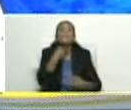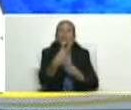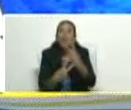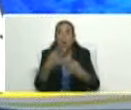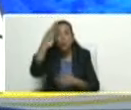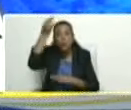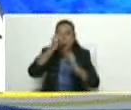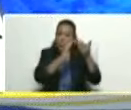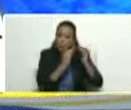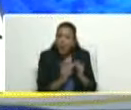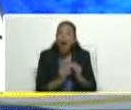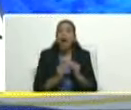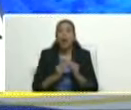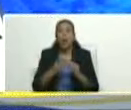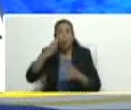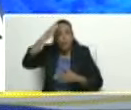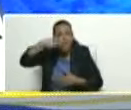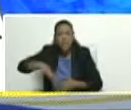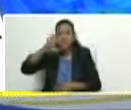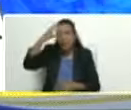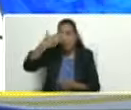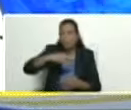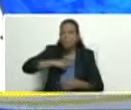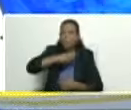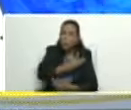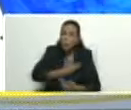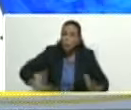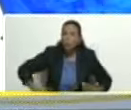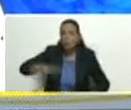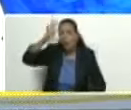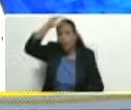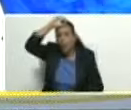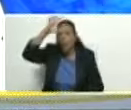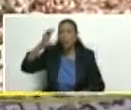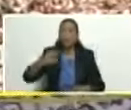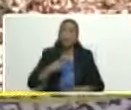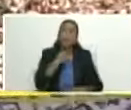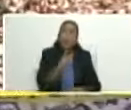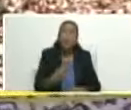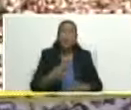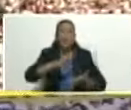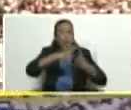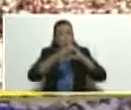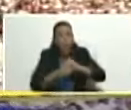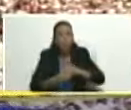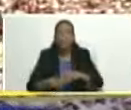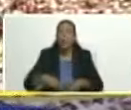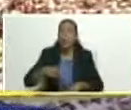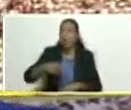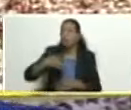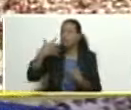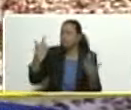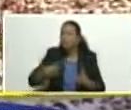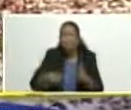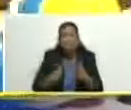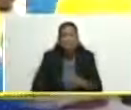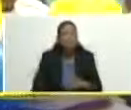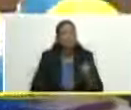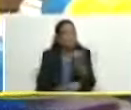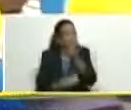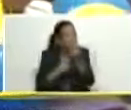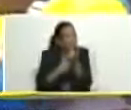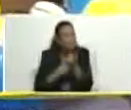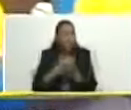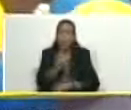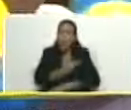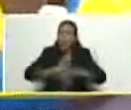consejos comunales, con los brigadistas del movimiento Somos Venezuela, con los voceros de los CLA, con la milicia. Cuente usted, presidente, con